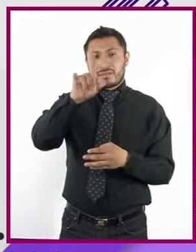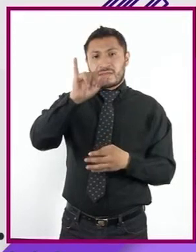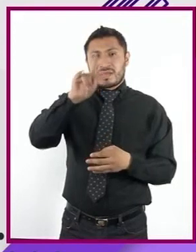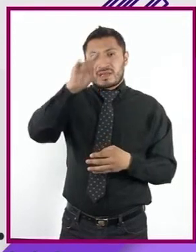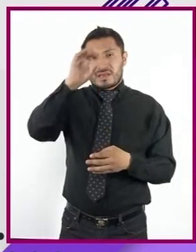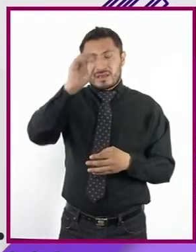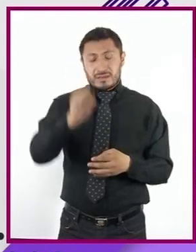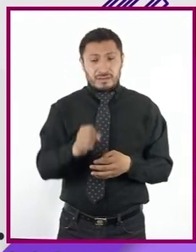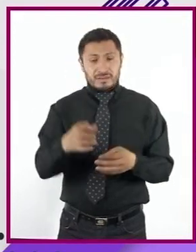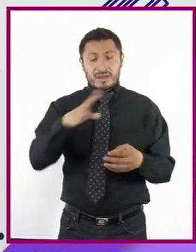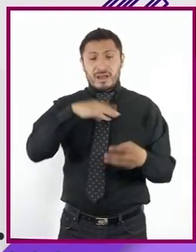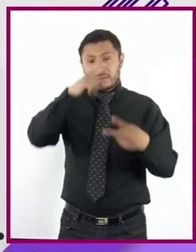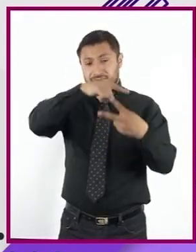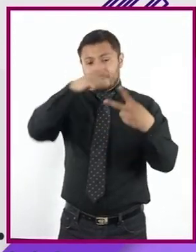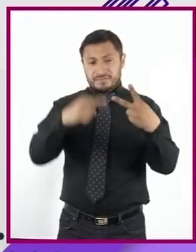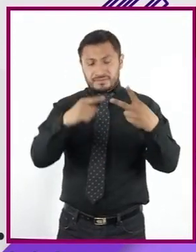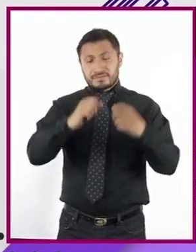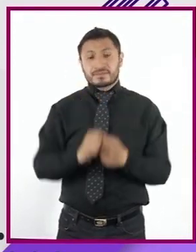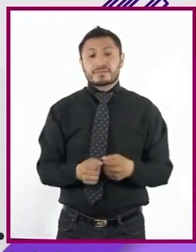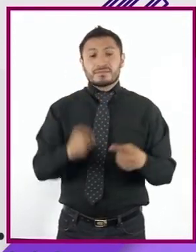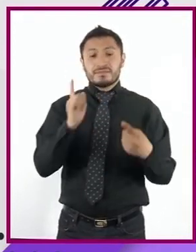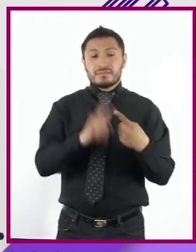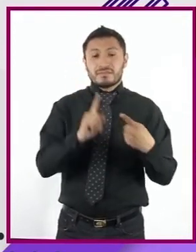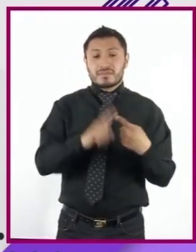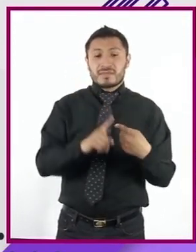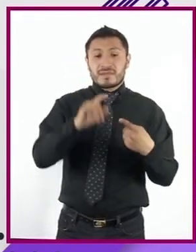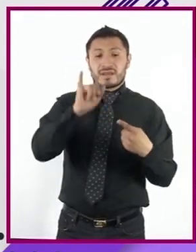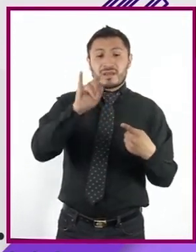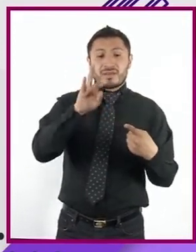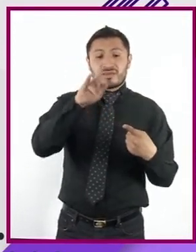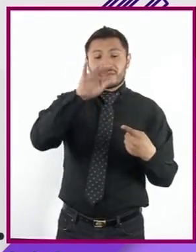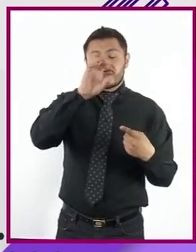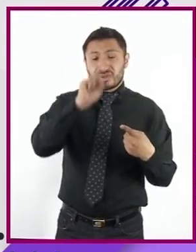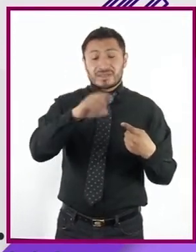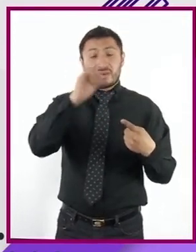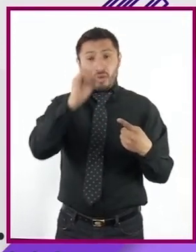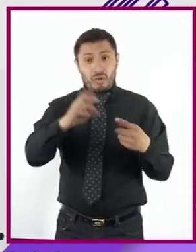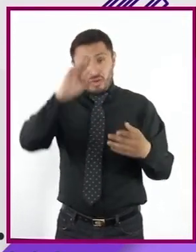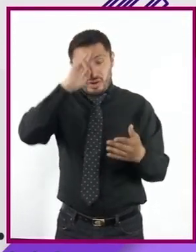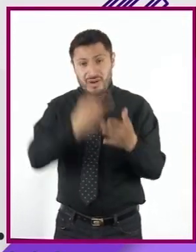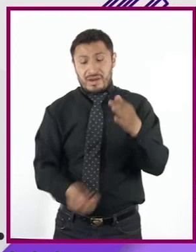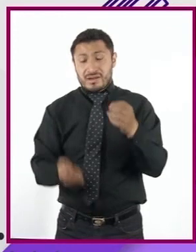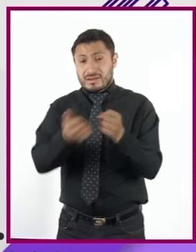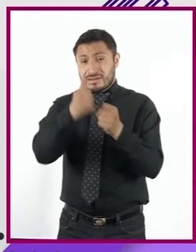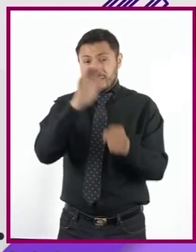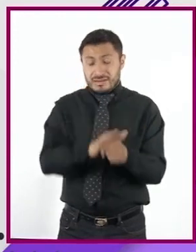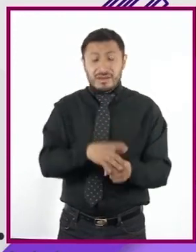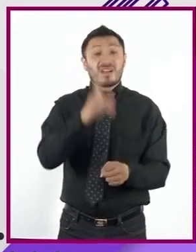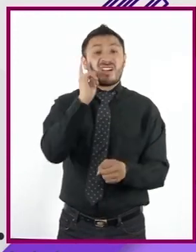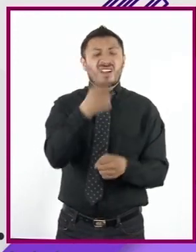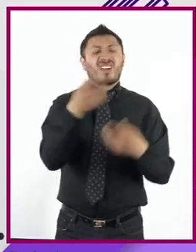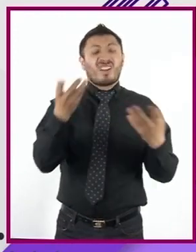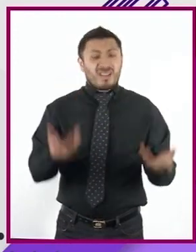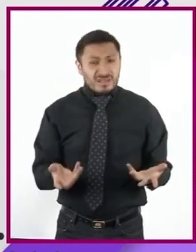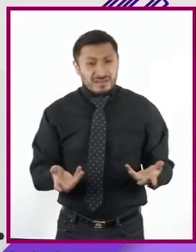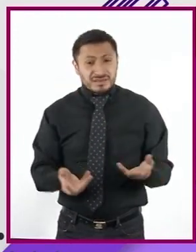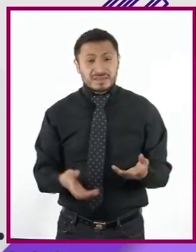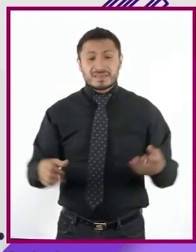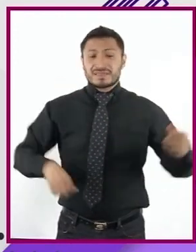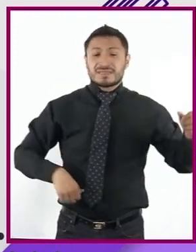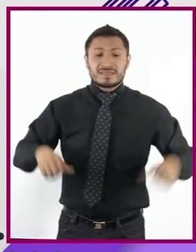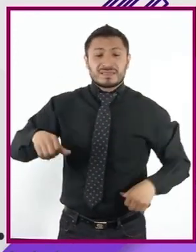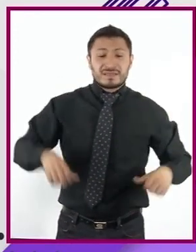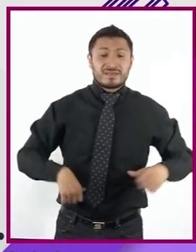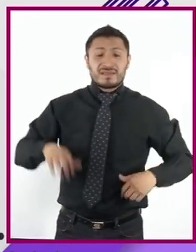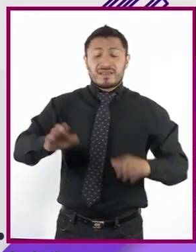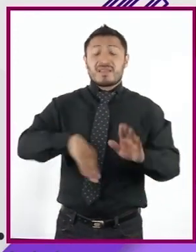Se dividen en dos casos: infracciones o faltas administrativas, las cuales consisten en acciones que